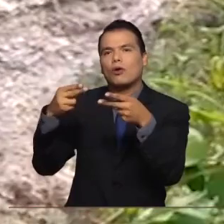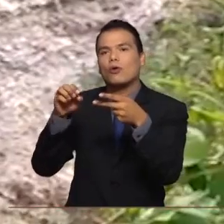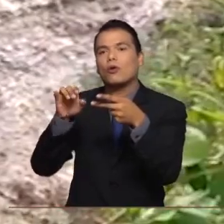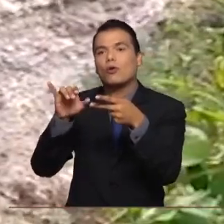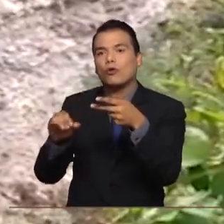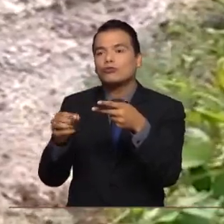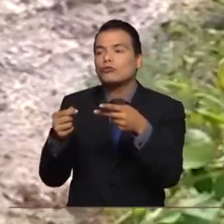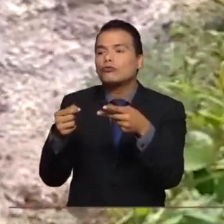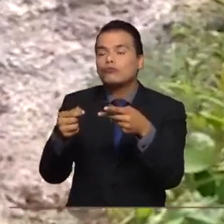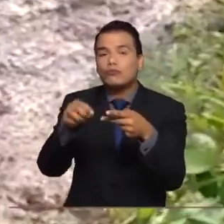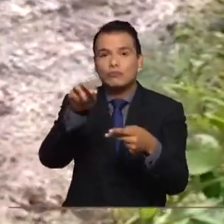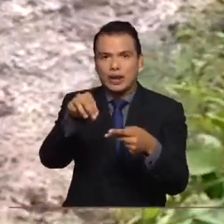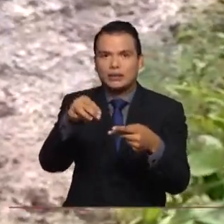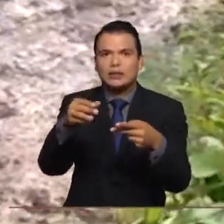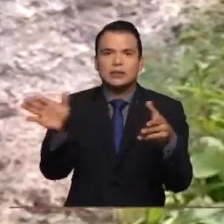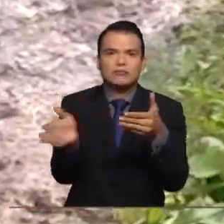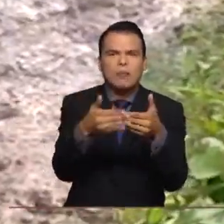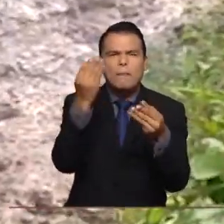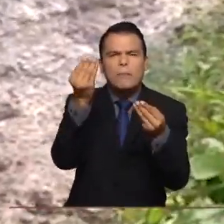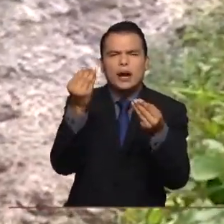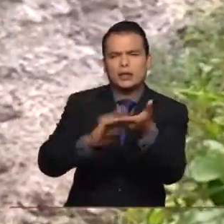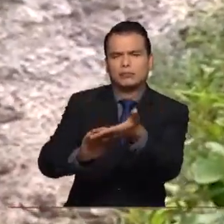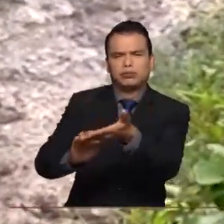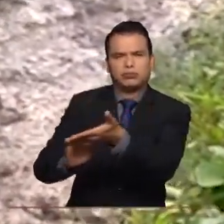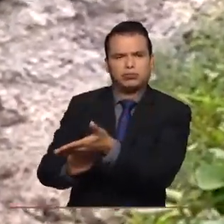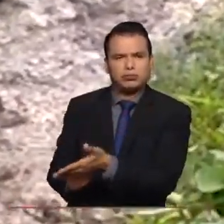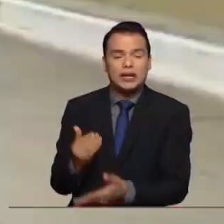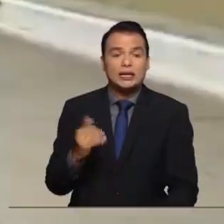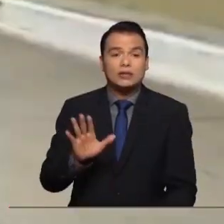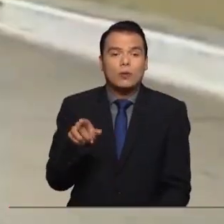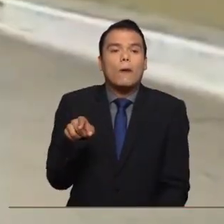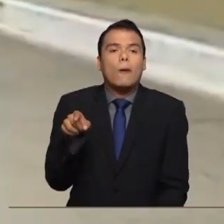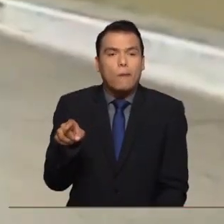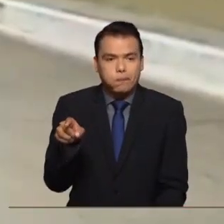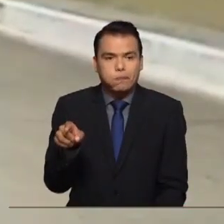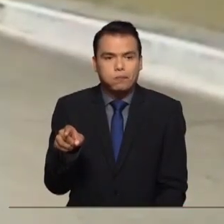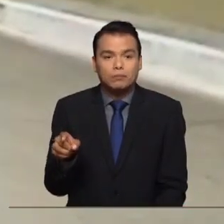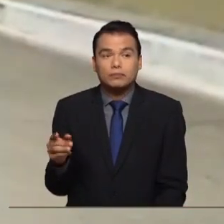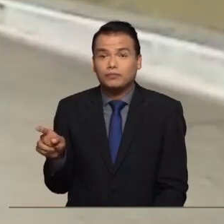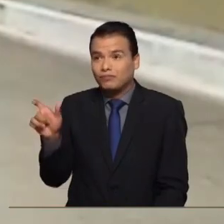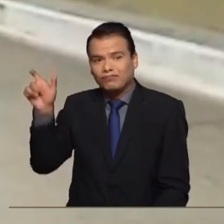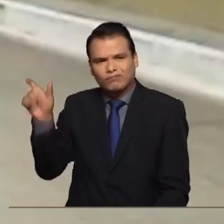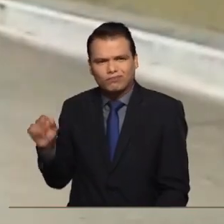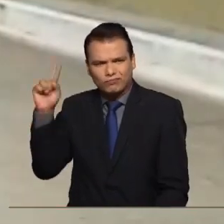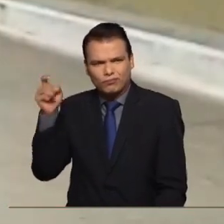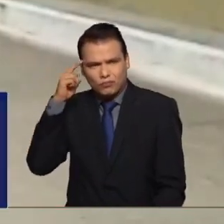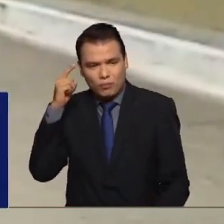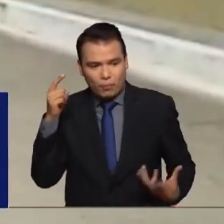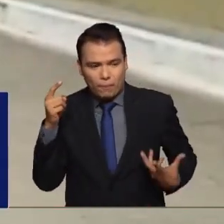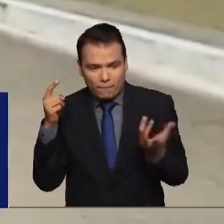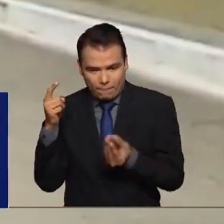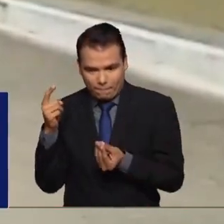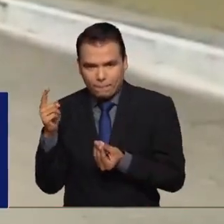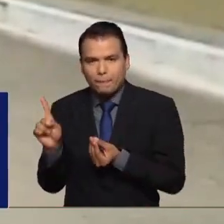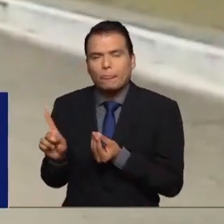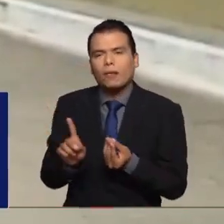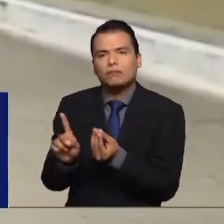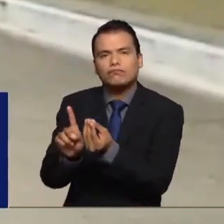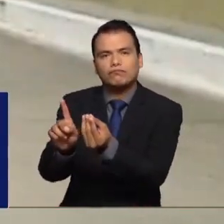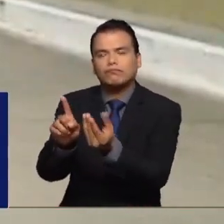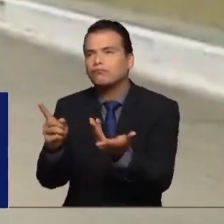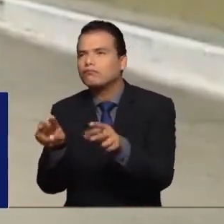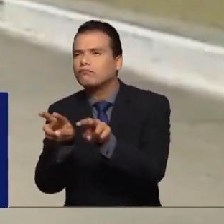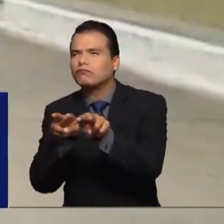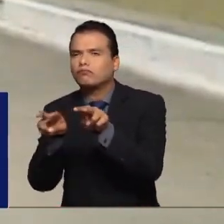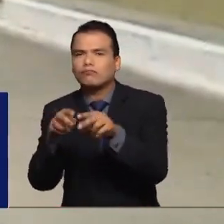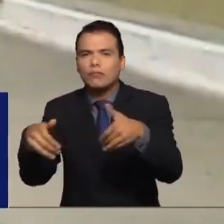con maquinaria amarilla. En compañía del gobernador John, estuvimos recorriendo el sector de las otras vías alternas y el